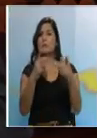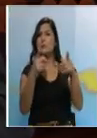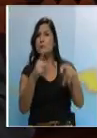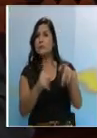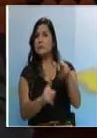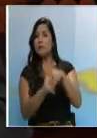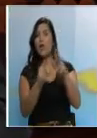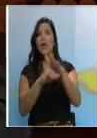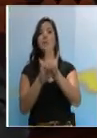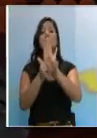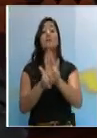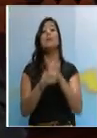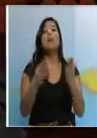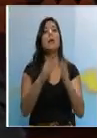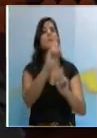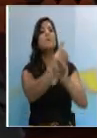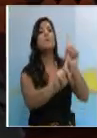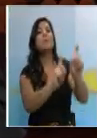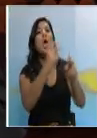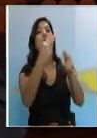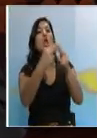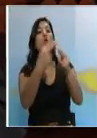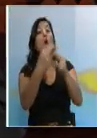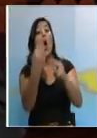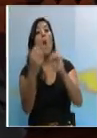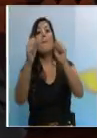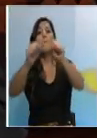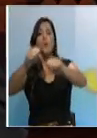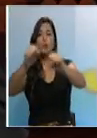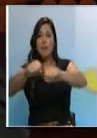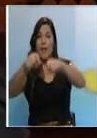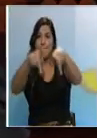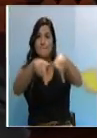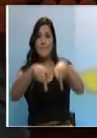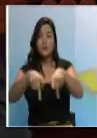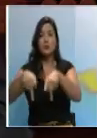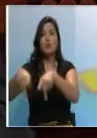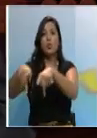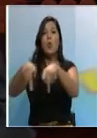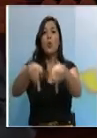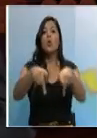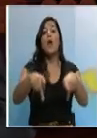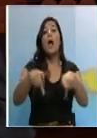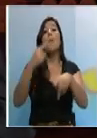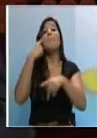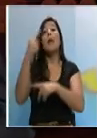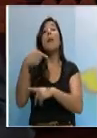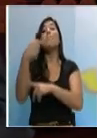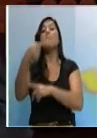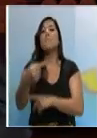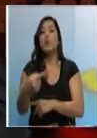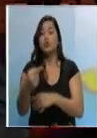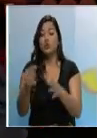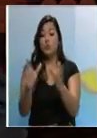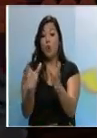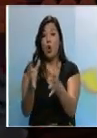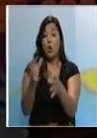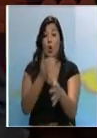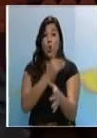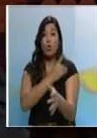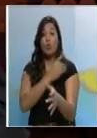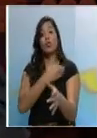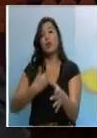Legislativa, nombres, posibilidades ya de cómo podría quedar electo un próximo directorio, y el diputado